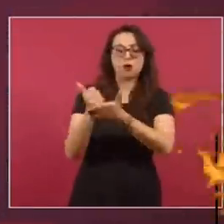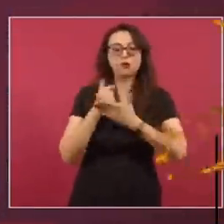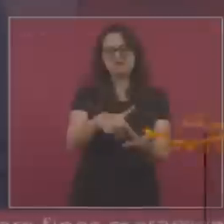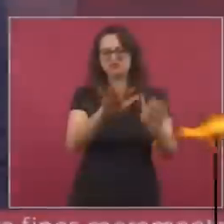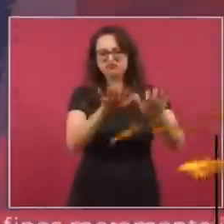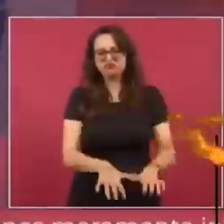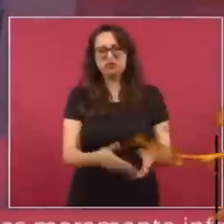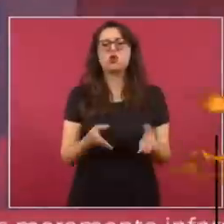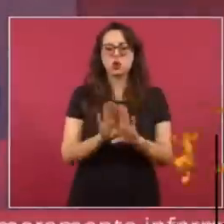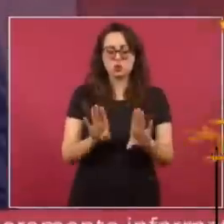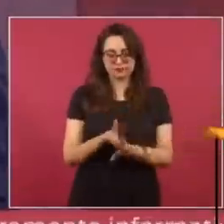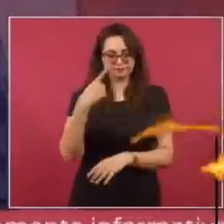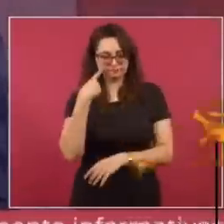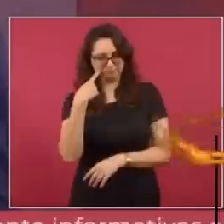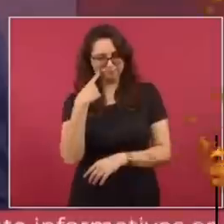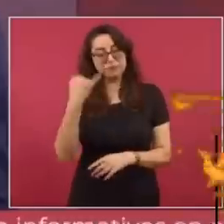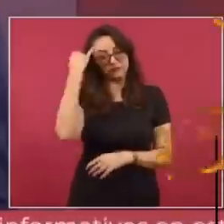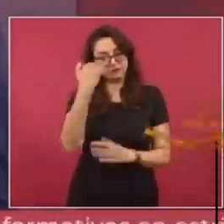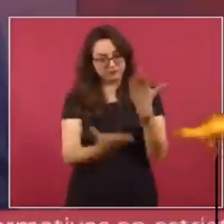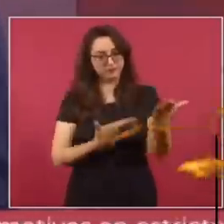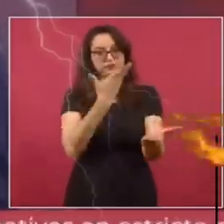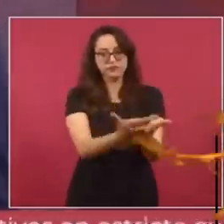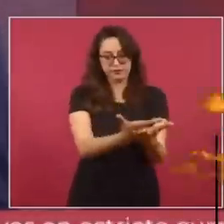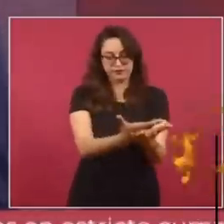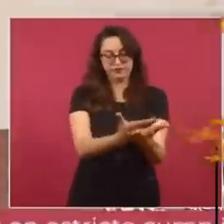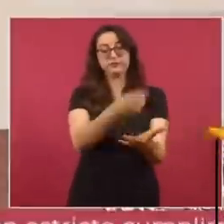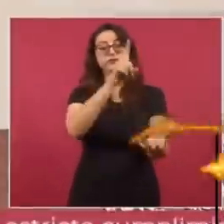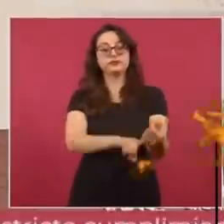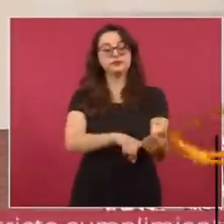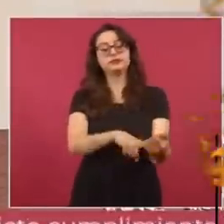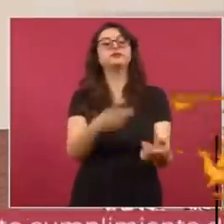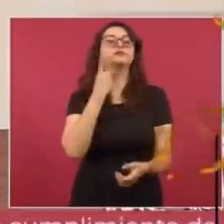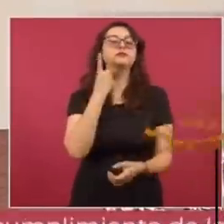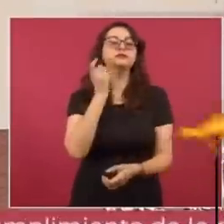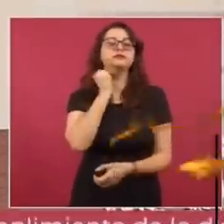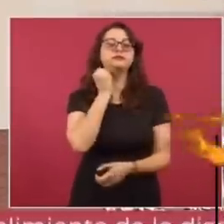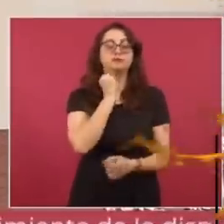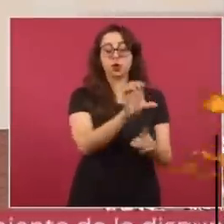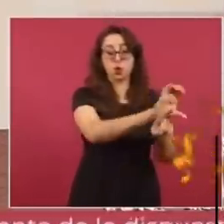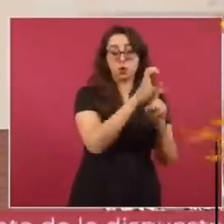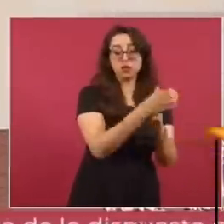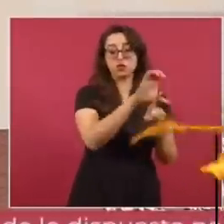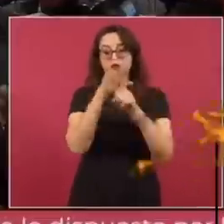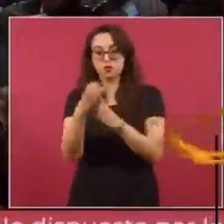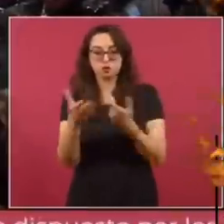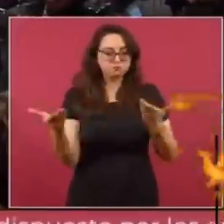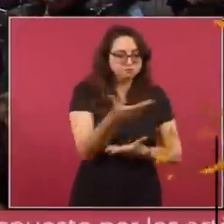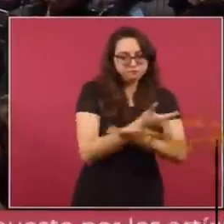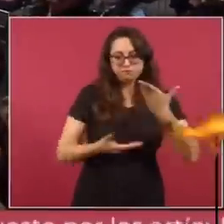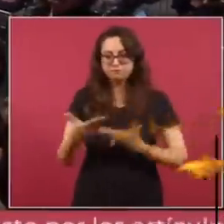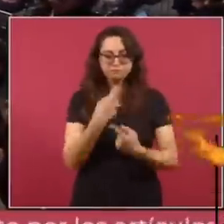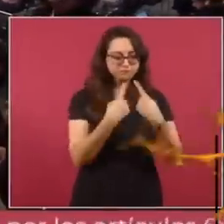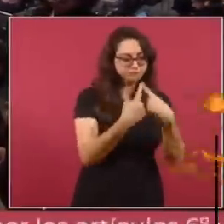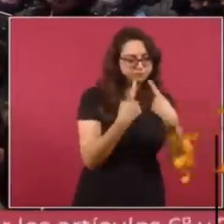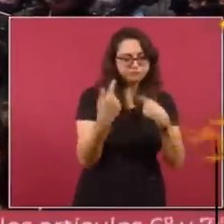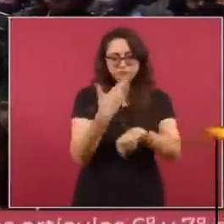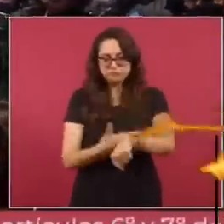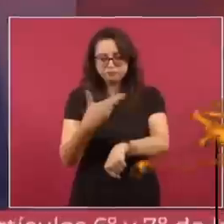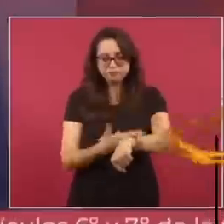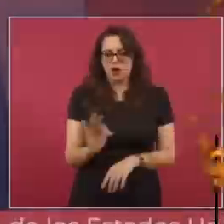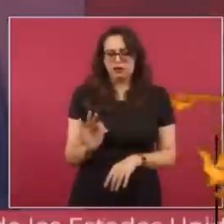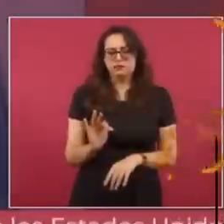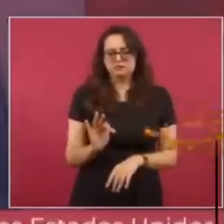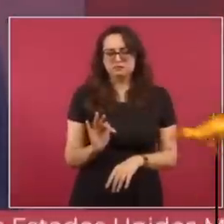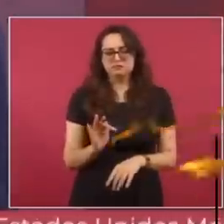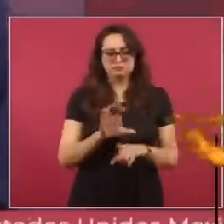pública de México. Existe en el reglamento interno del Poder Legislativo de que aunque no se cumpla con el trámite en